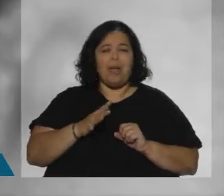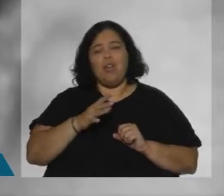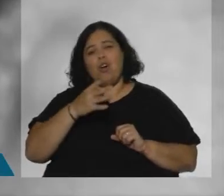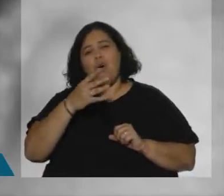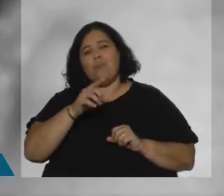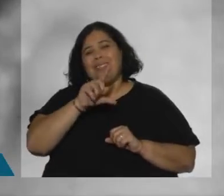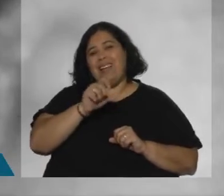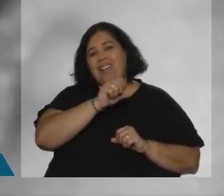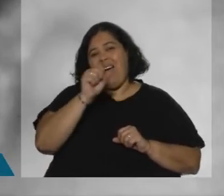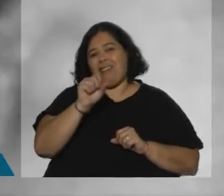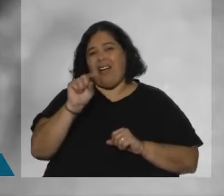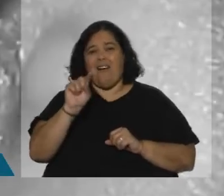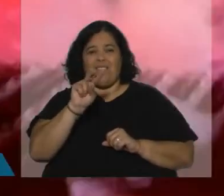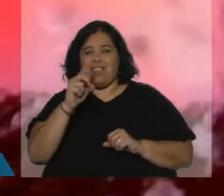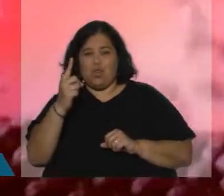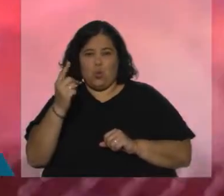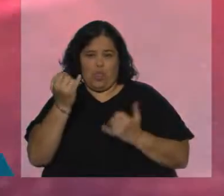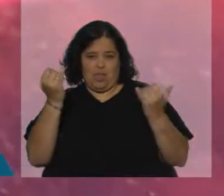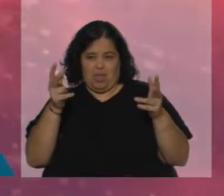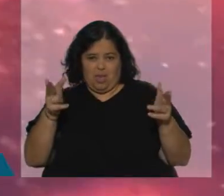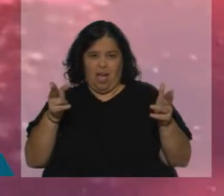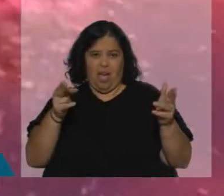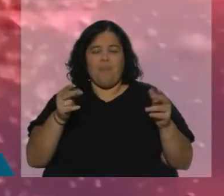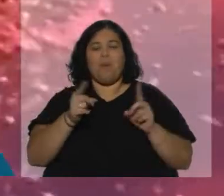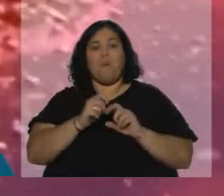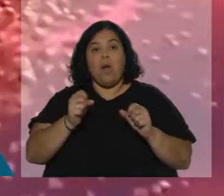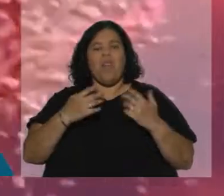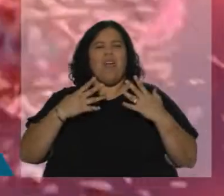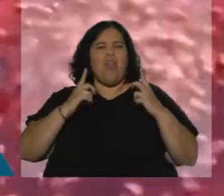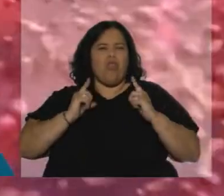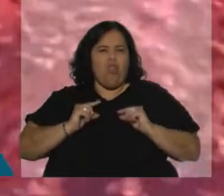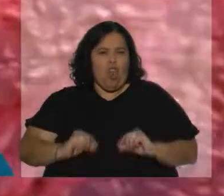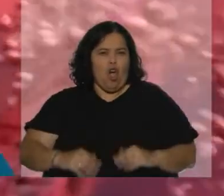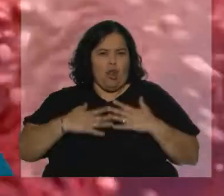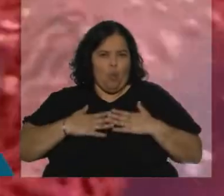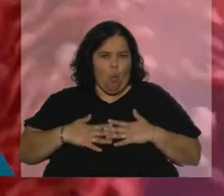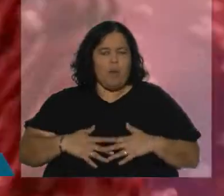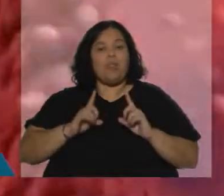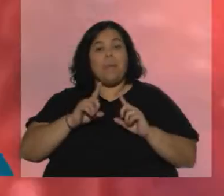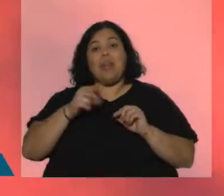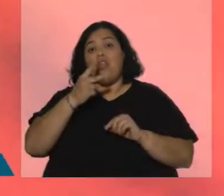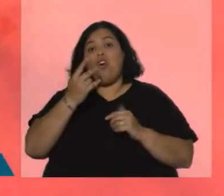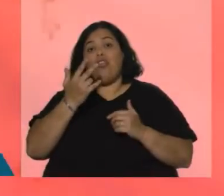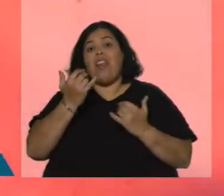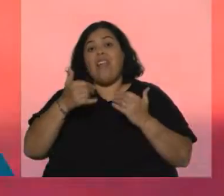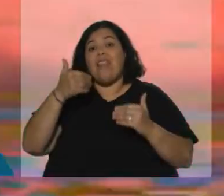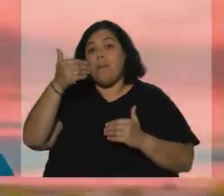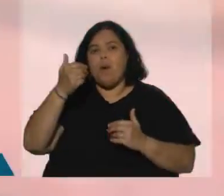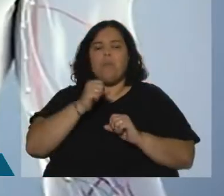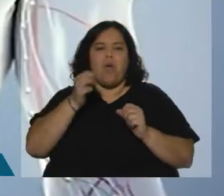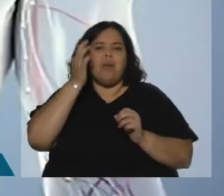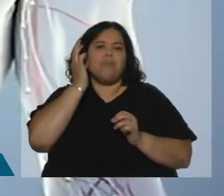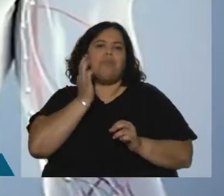incubación este dolor es dolores del cuerpo y después dos o tres días después aparece erupción